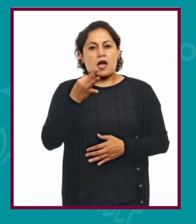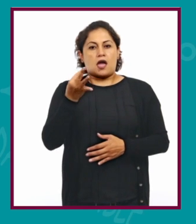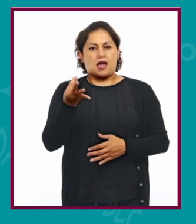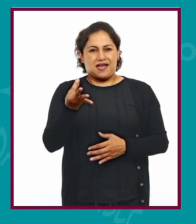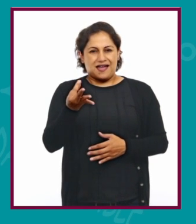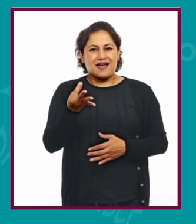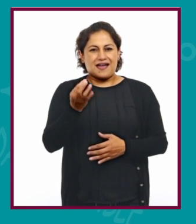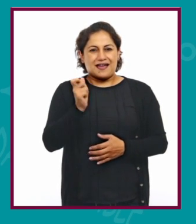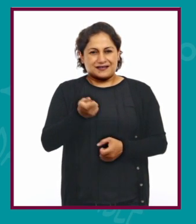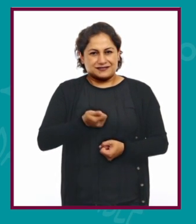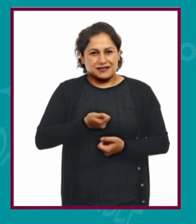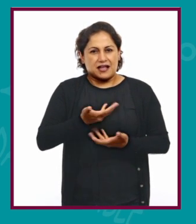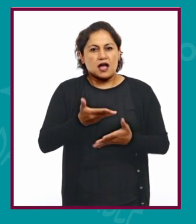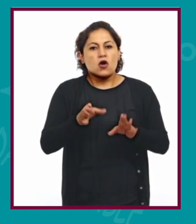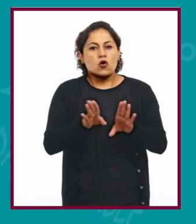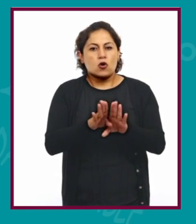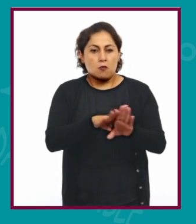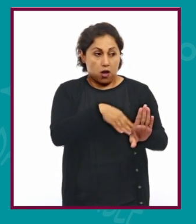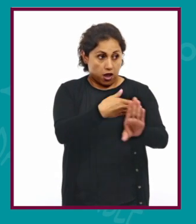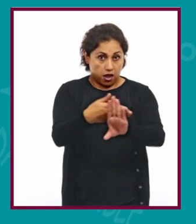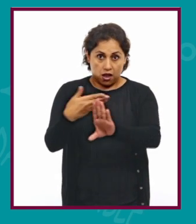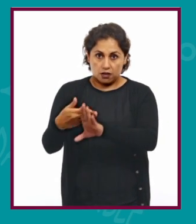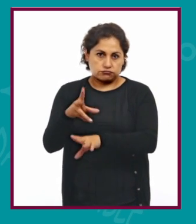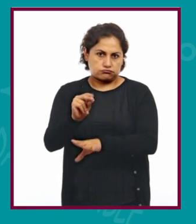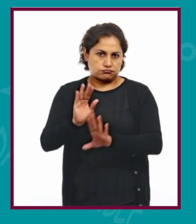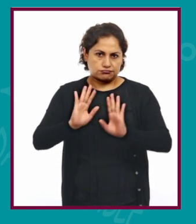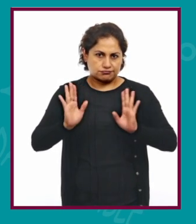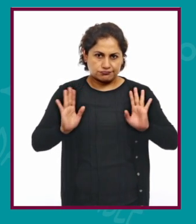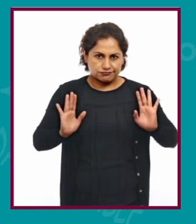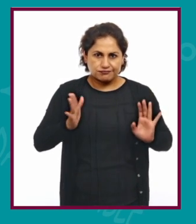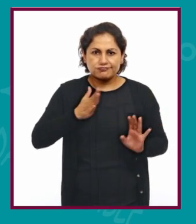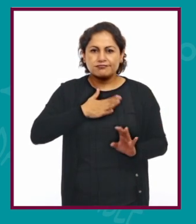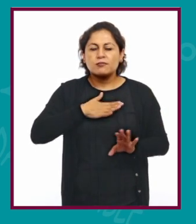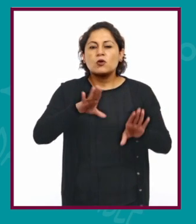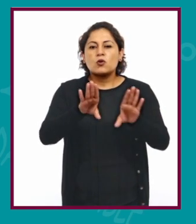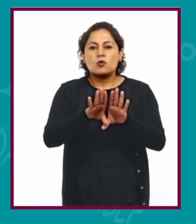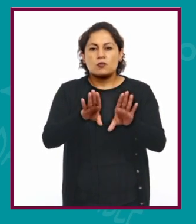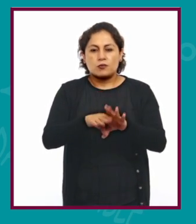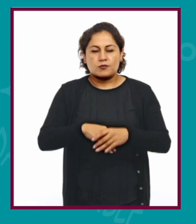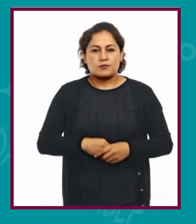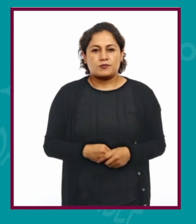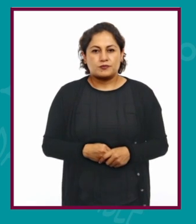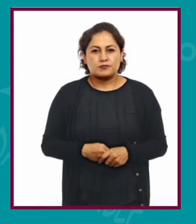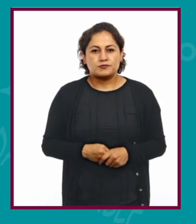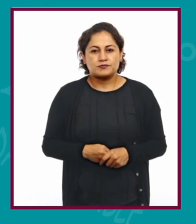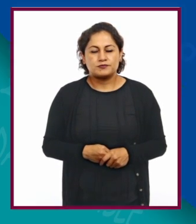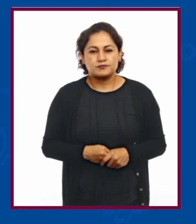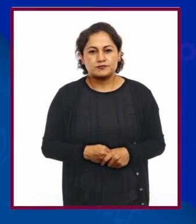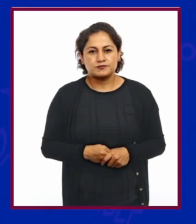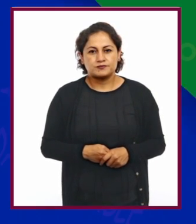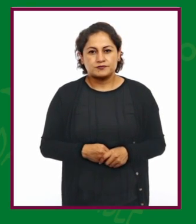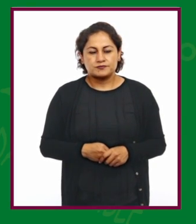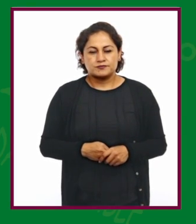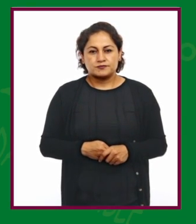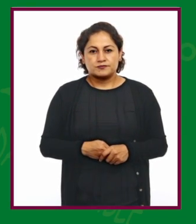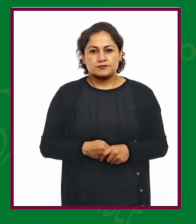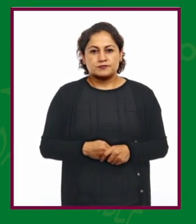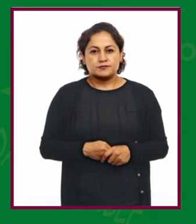liberar esa tensión o ese impulso de una manera que no cause malestar en los demás.